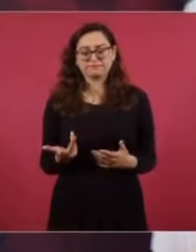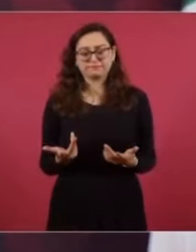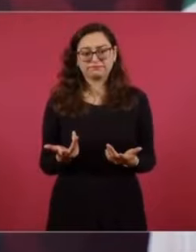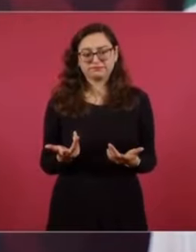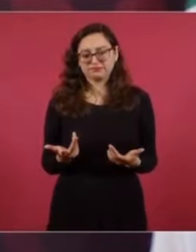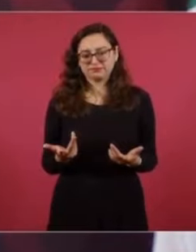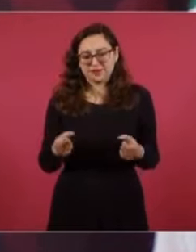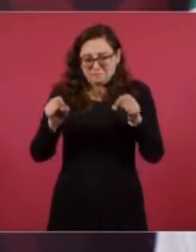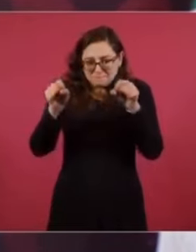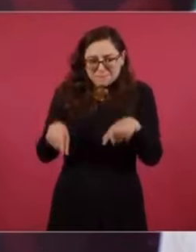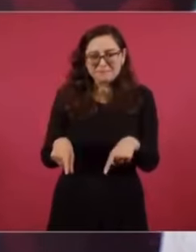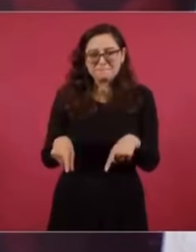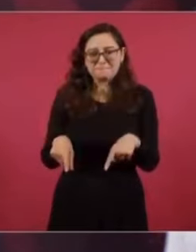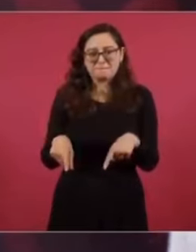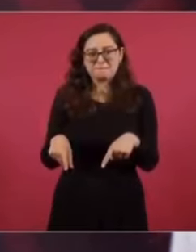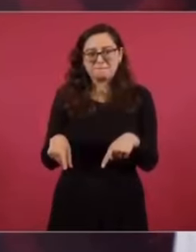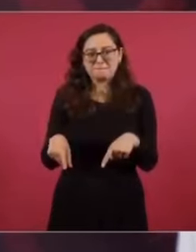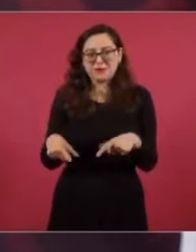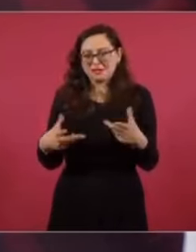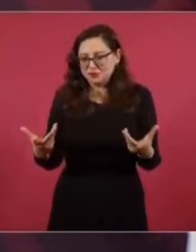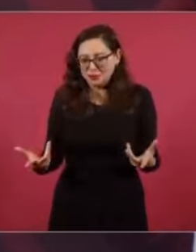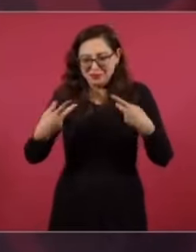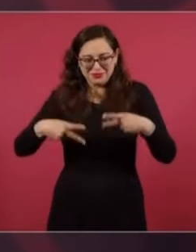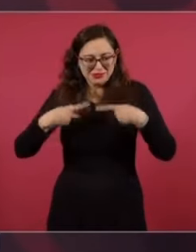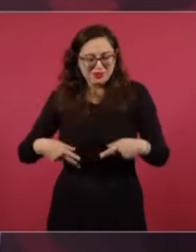enfrentando nuestro hermano pueblo